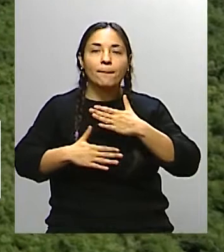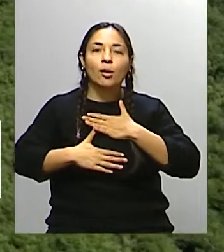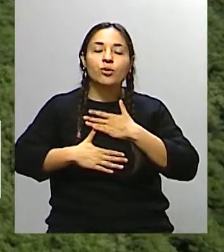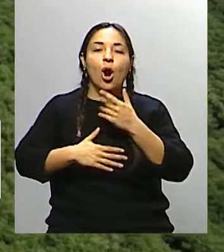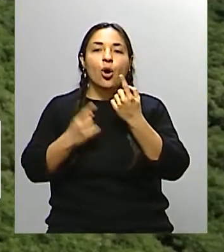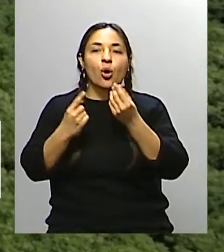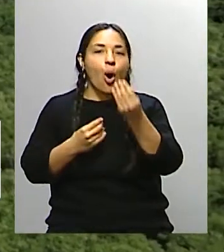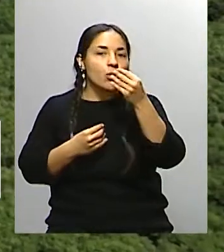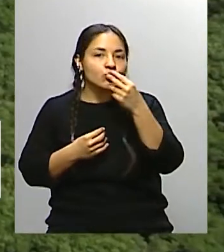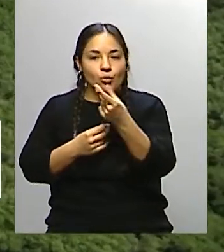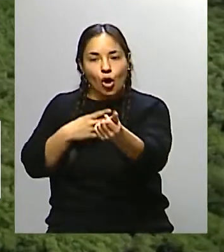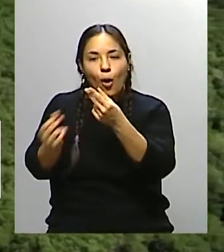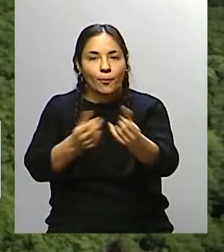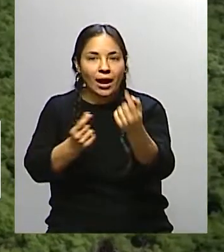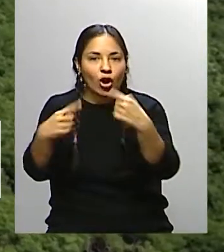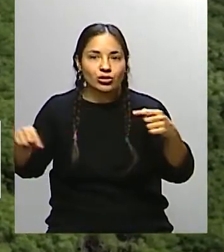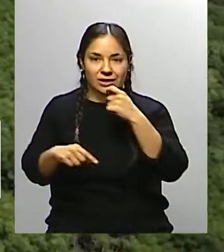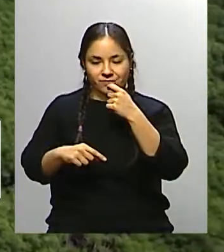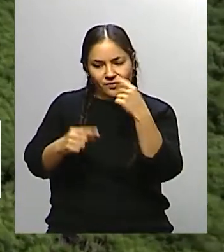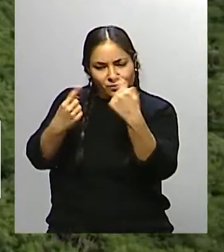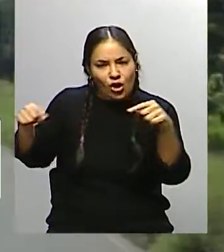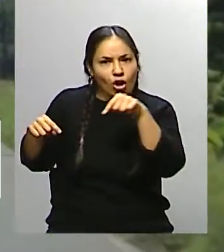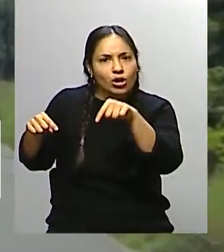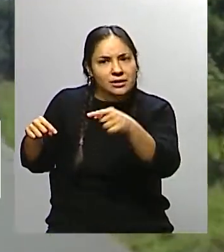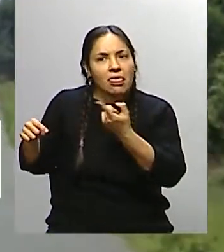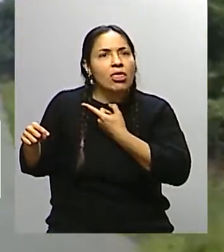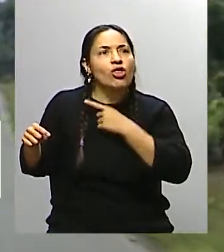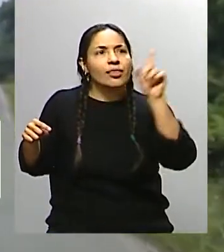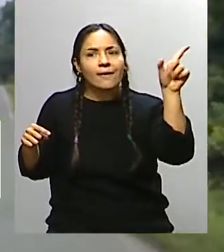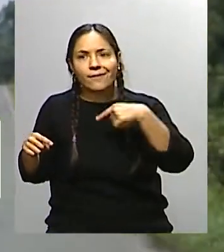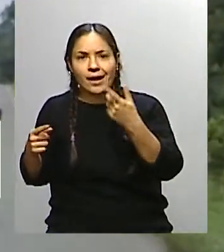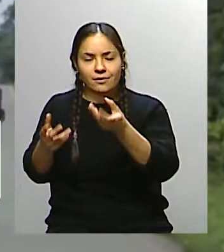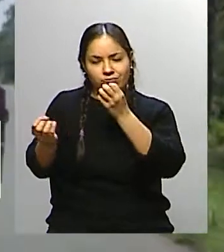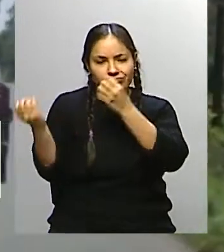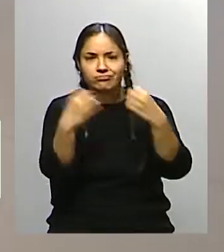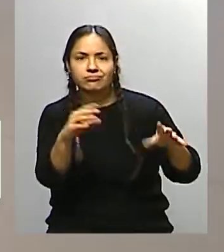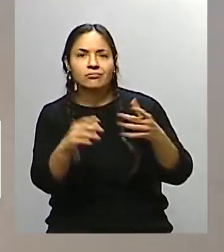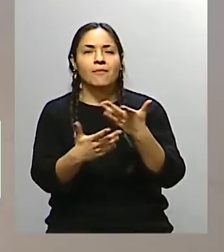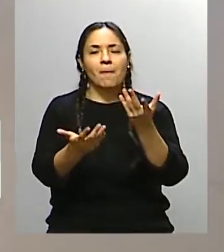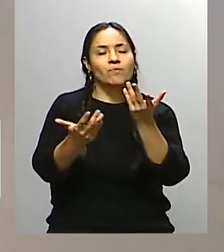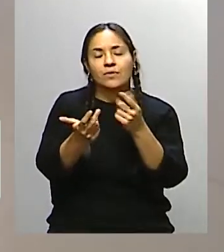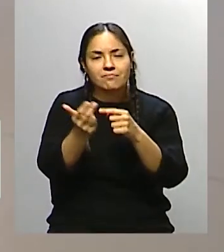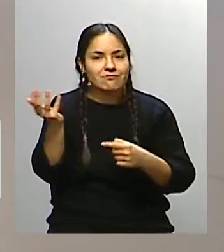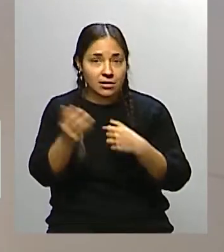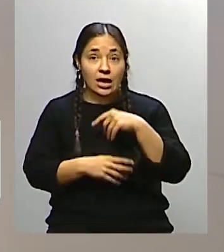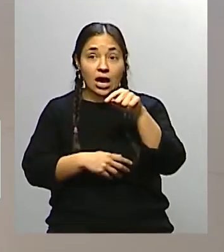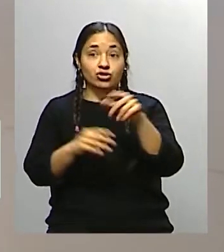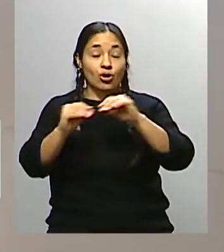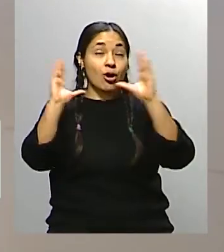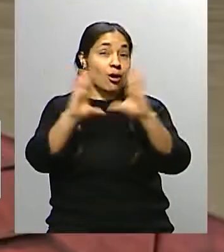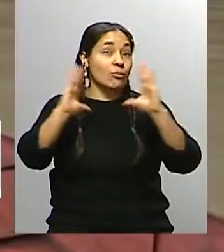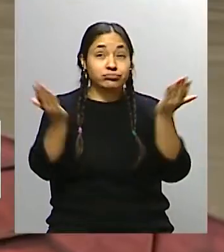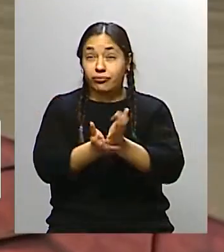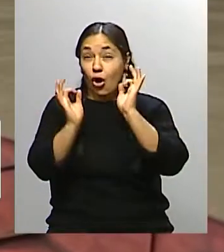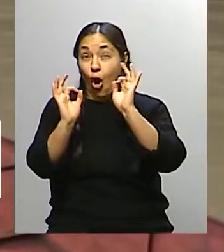y qué impacto están causando. No digo que sea, digamos, a nivel global ese nivel de conciencia, pero yo diría que ya